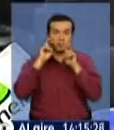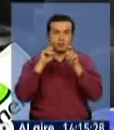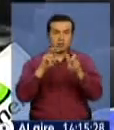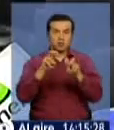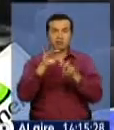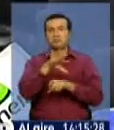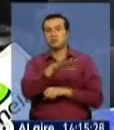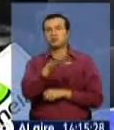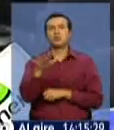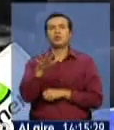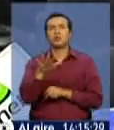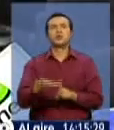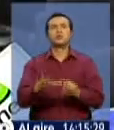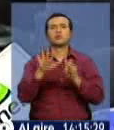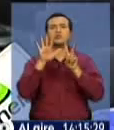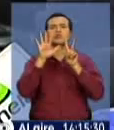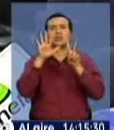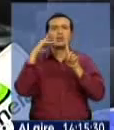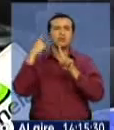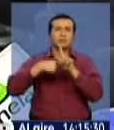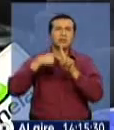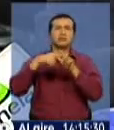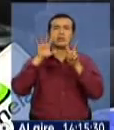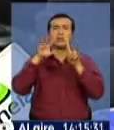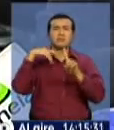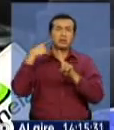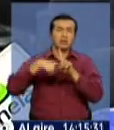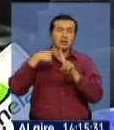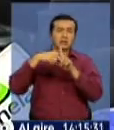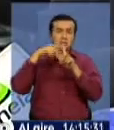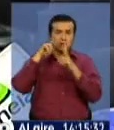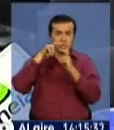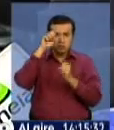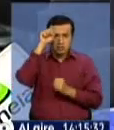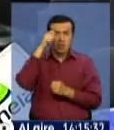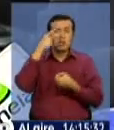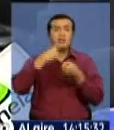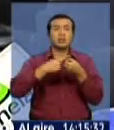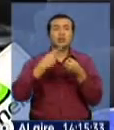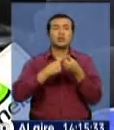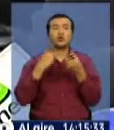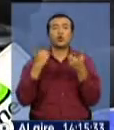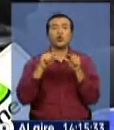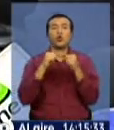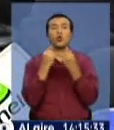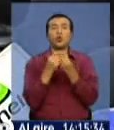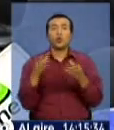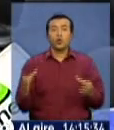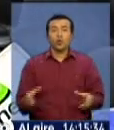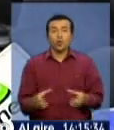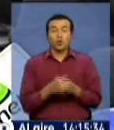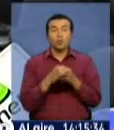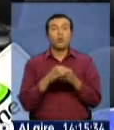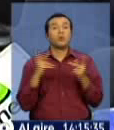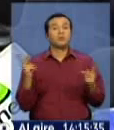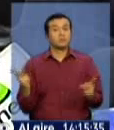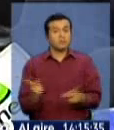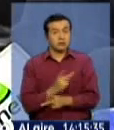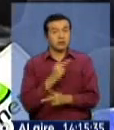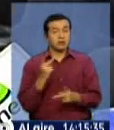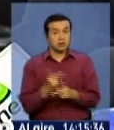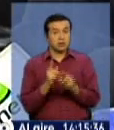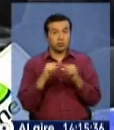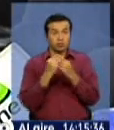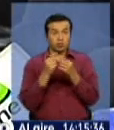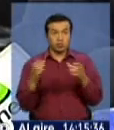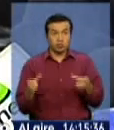de aproximadamente 7 meses, se determinó que en Quito se encontraba una estructura de delincuencia organizada